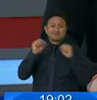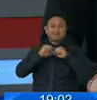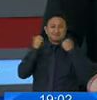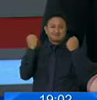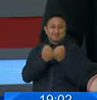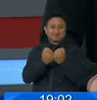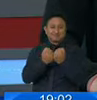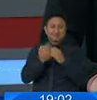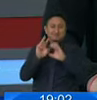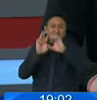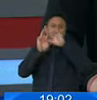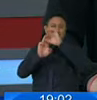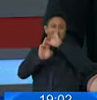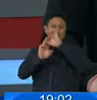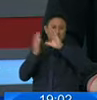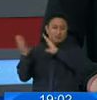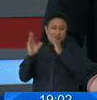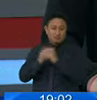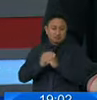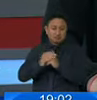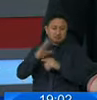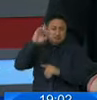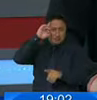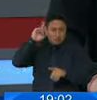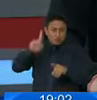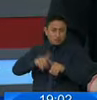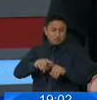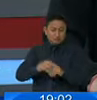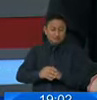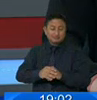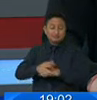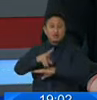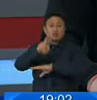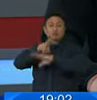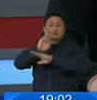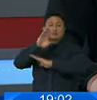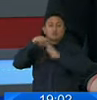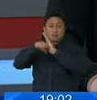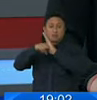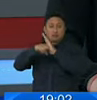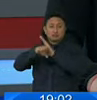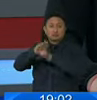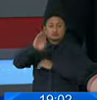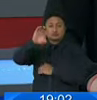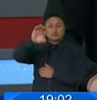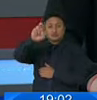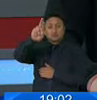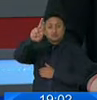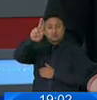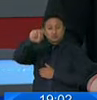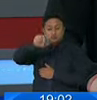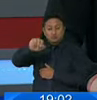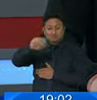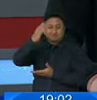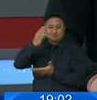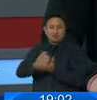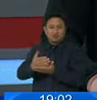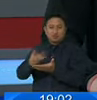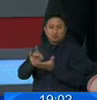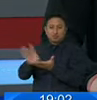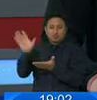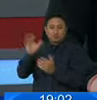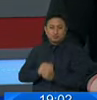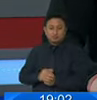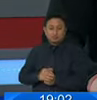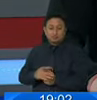Social Transitorio, con votación unánime, cesó en funciones al superintendente de bancos, Cristian Cruz. En la resolución se asegura que